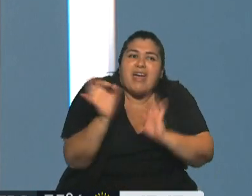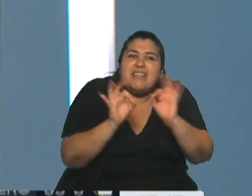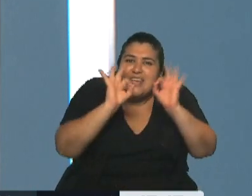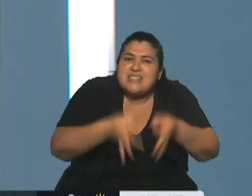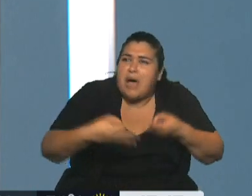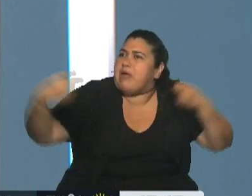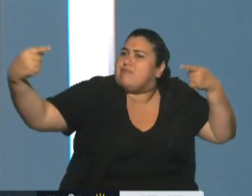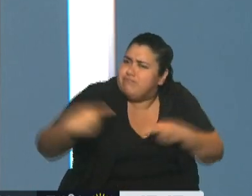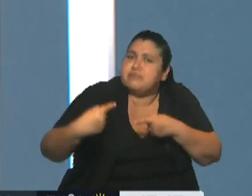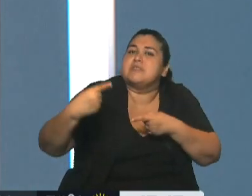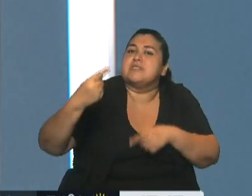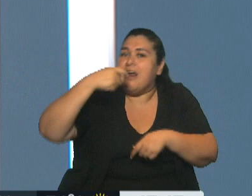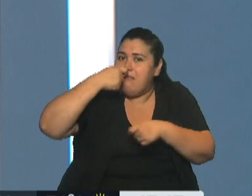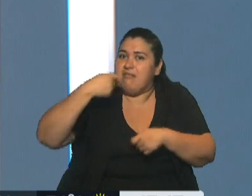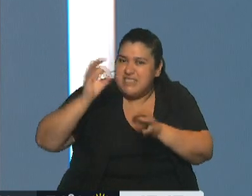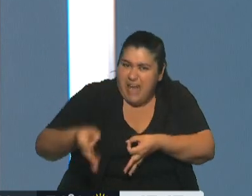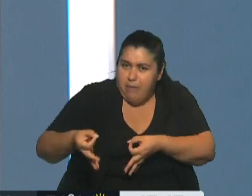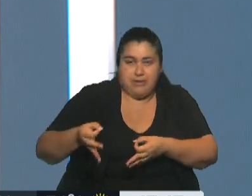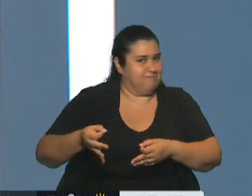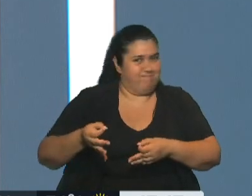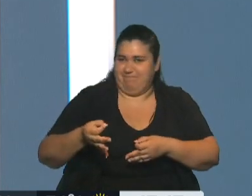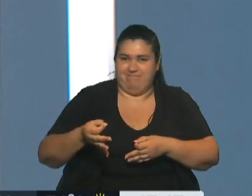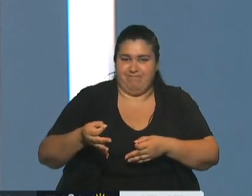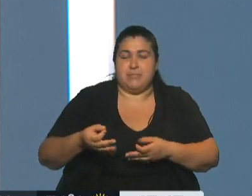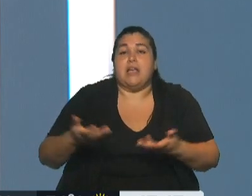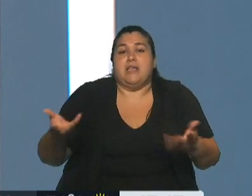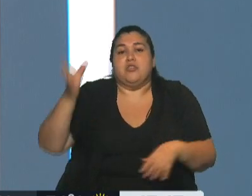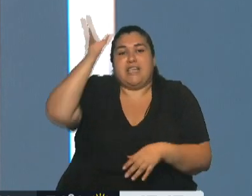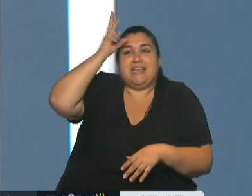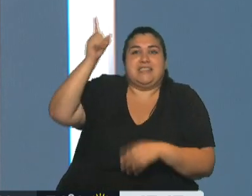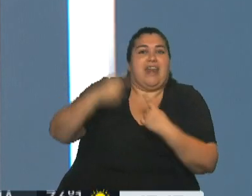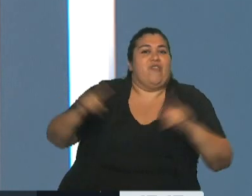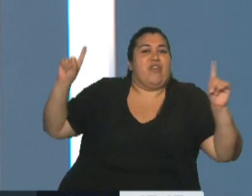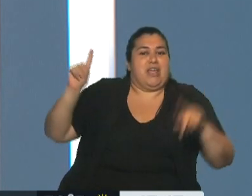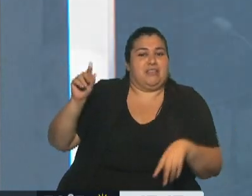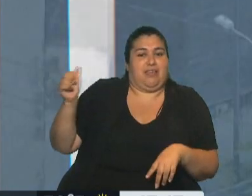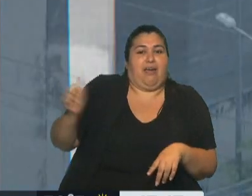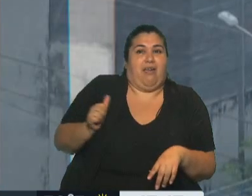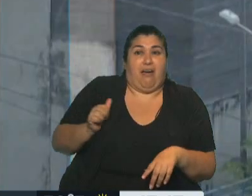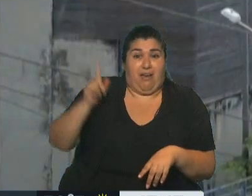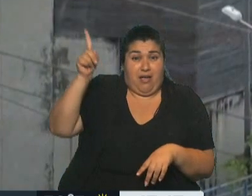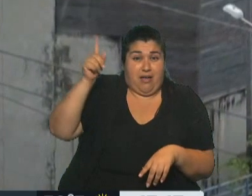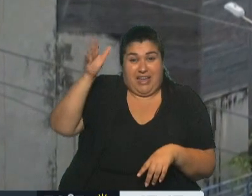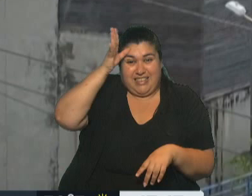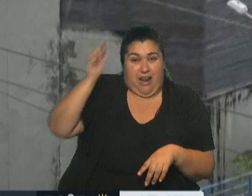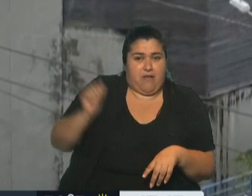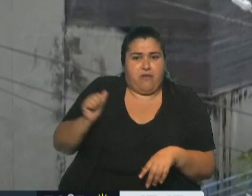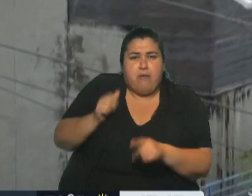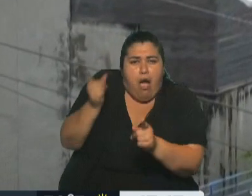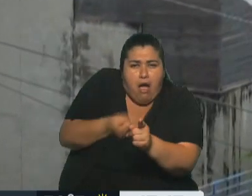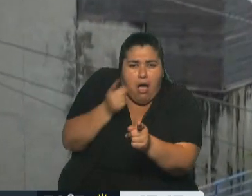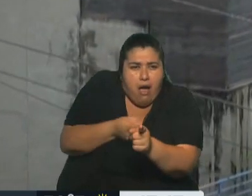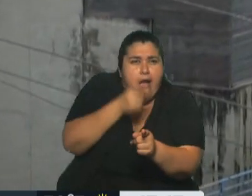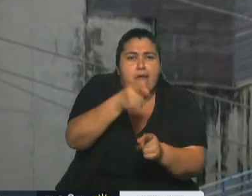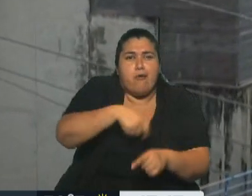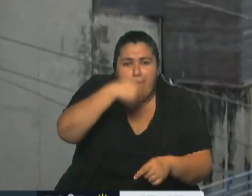los países que tienen mafias importantes como Italia. En Italia el ejército no se dedica a perseguir a la Cosa Nostra o a la